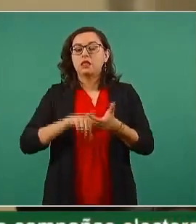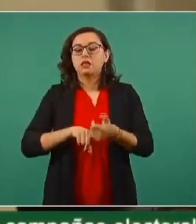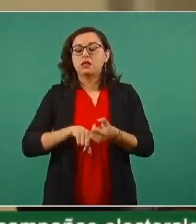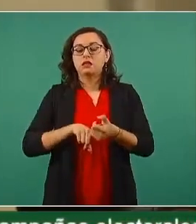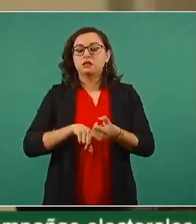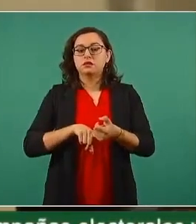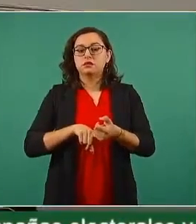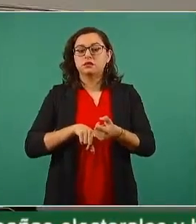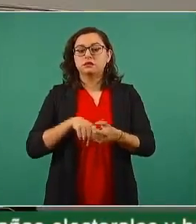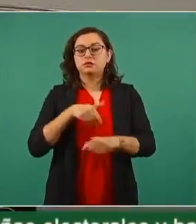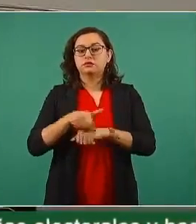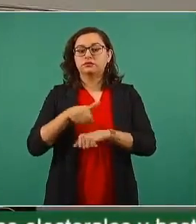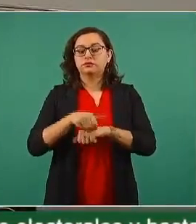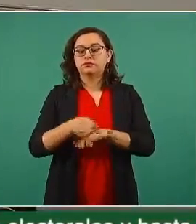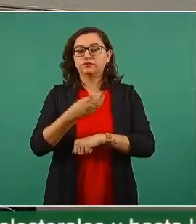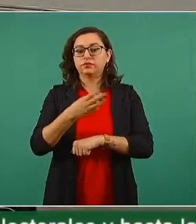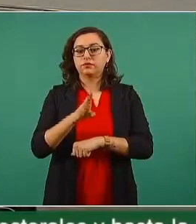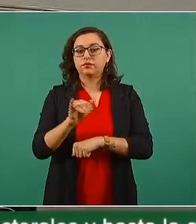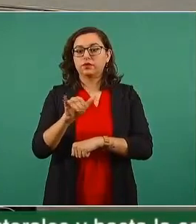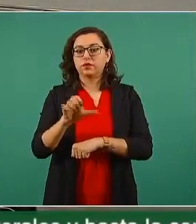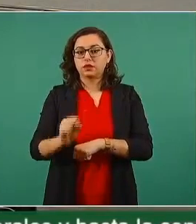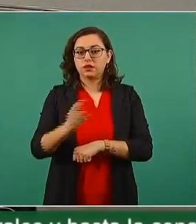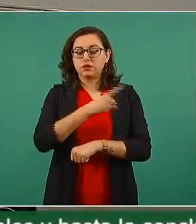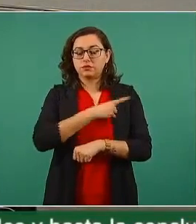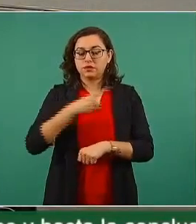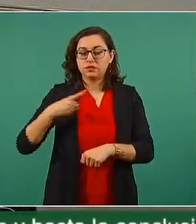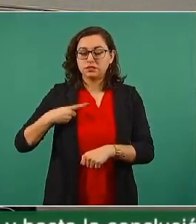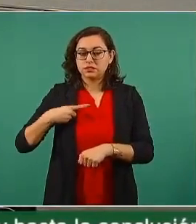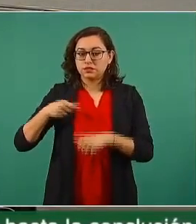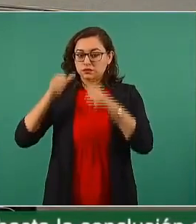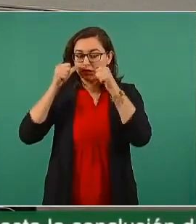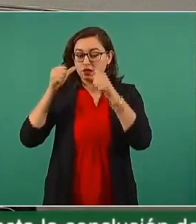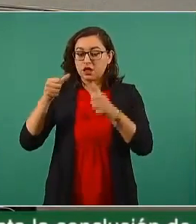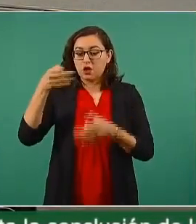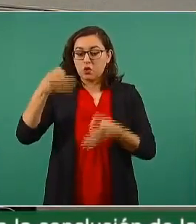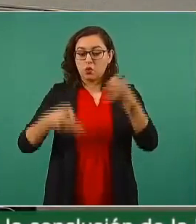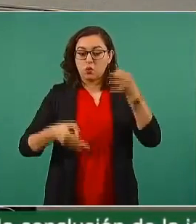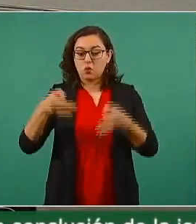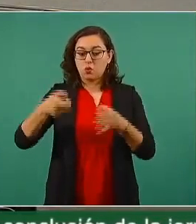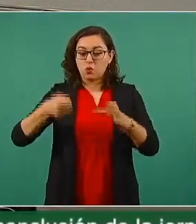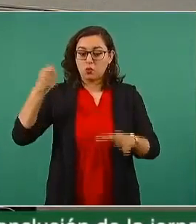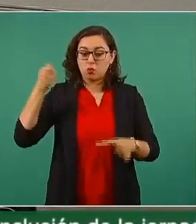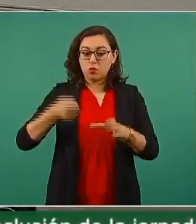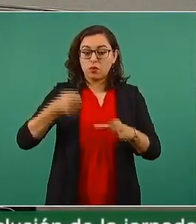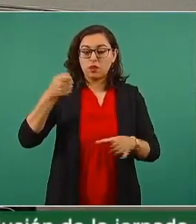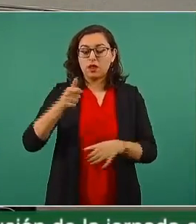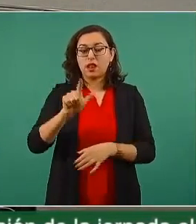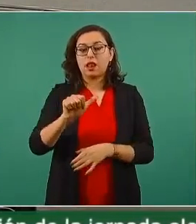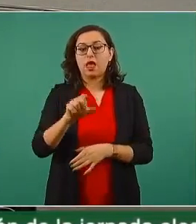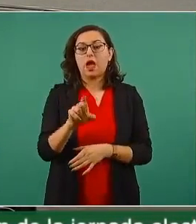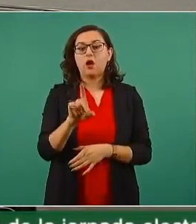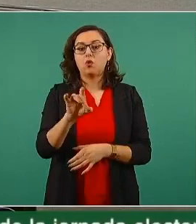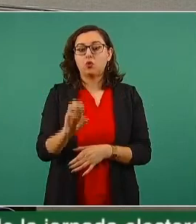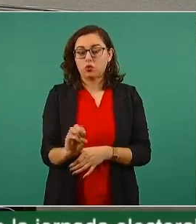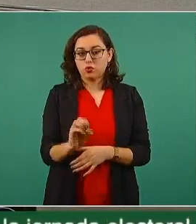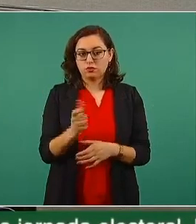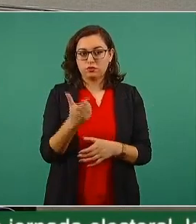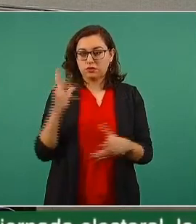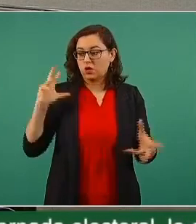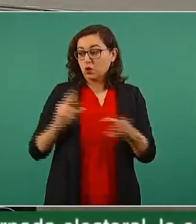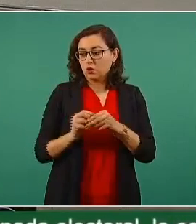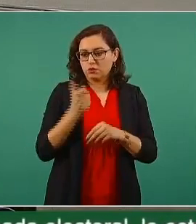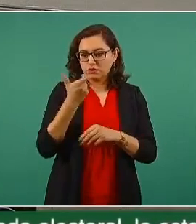le toca reconocer este pasivo en favor de los trabajadores, y en el juicio solo falta se dicte el laudo. Su miedo es que la Junta Federal